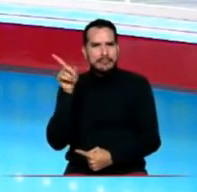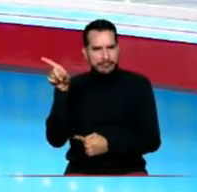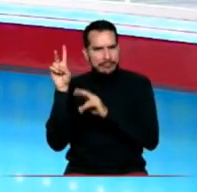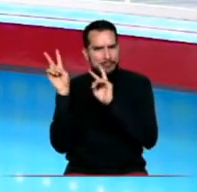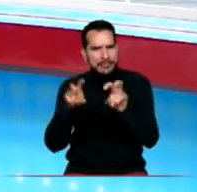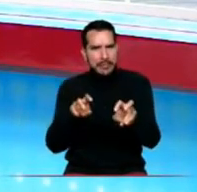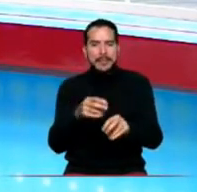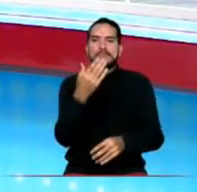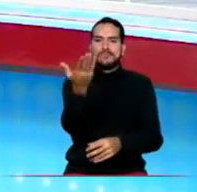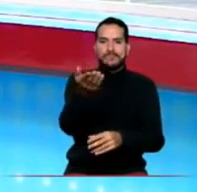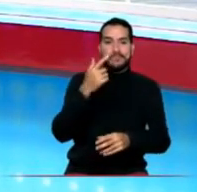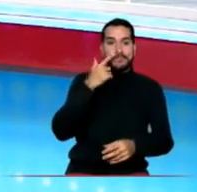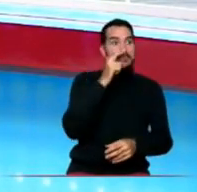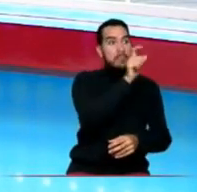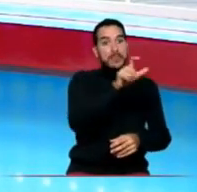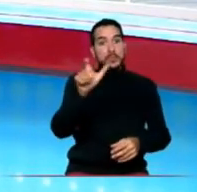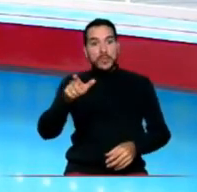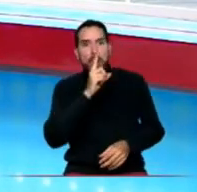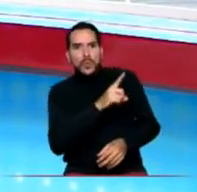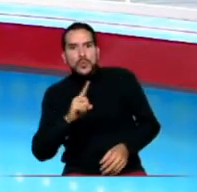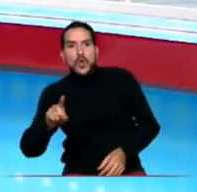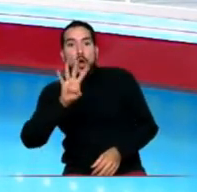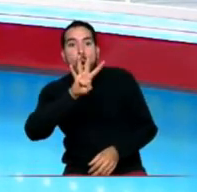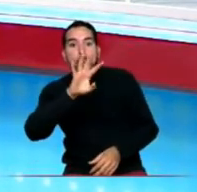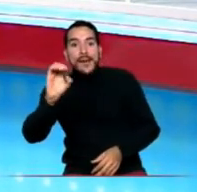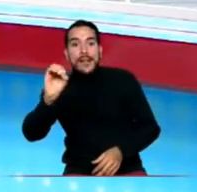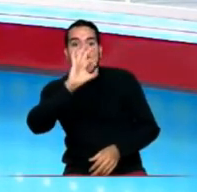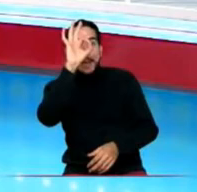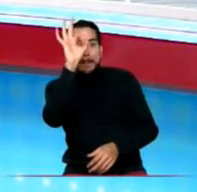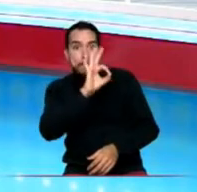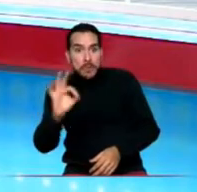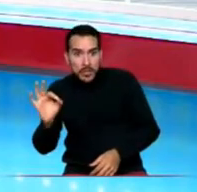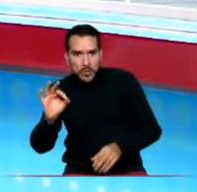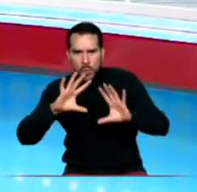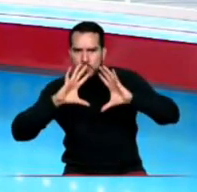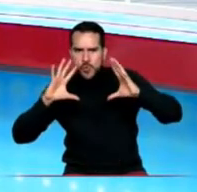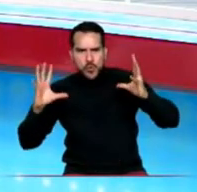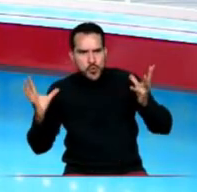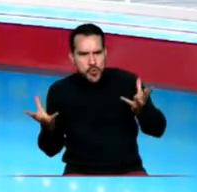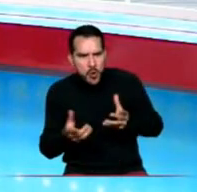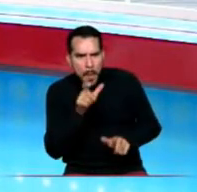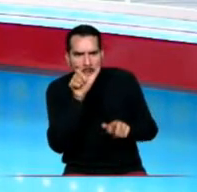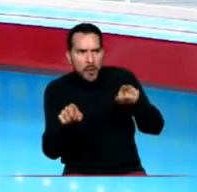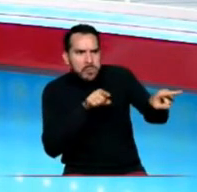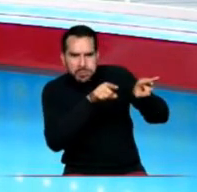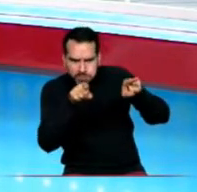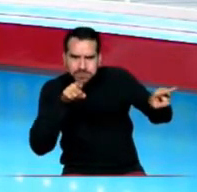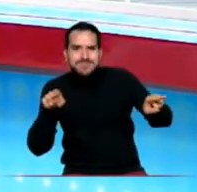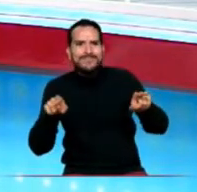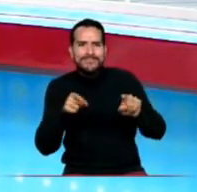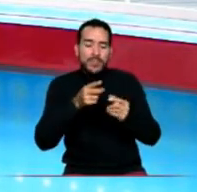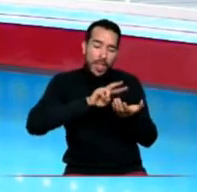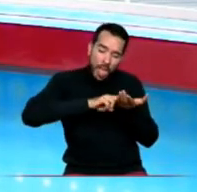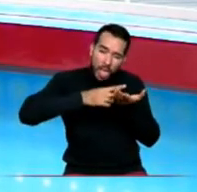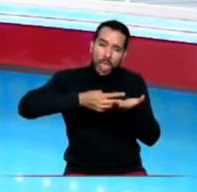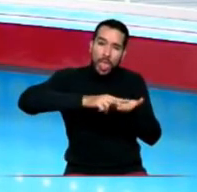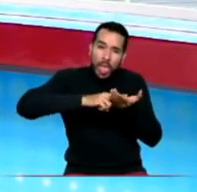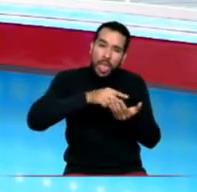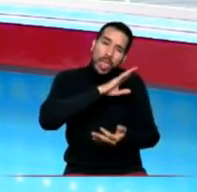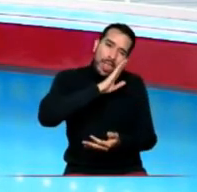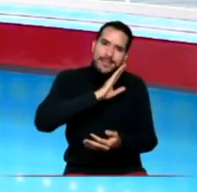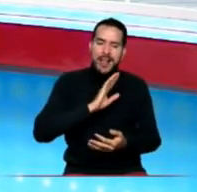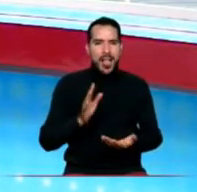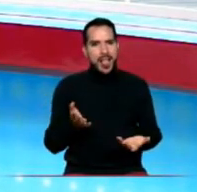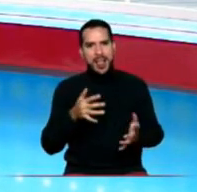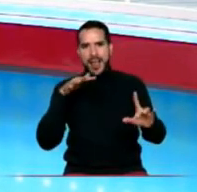al 40% de la población mundial. Por eso hoy dedicamos nuestra sección de Código Médico a este tema. Miguel Arturo